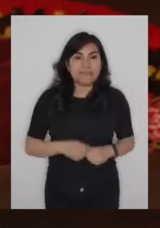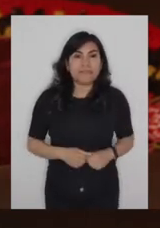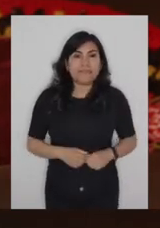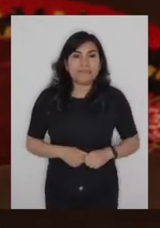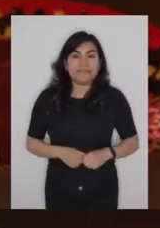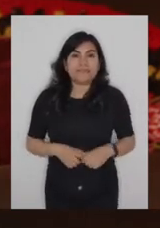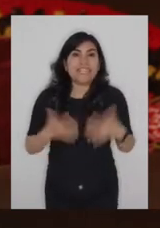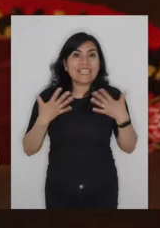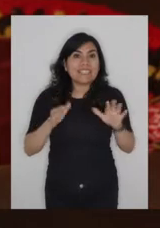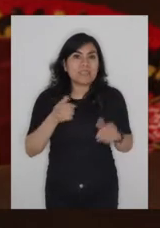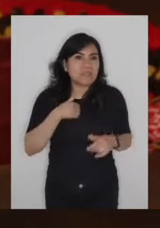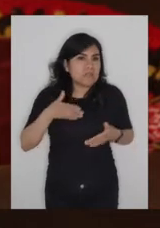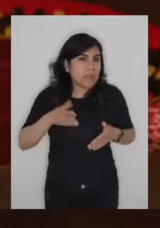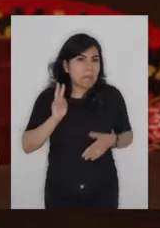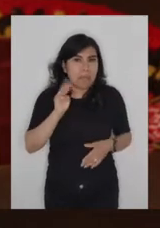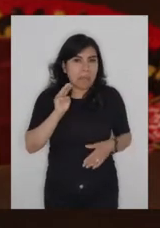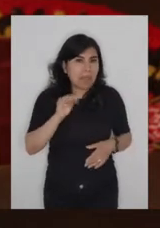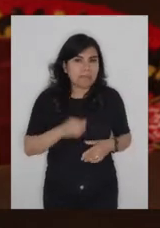Ya era mamá.